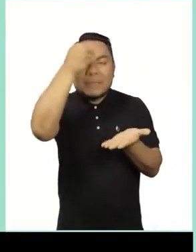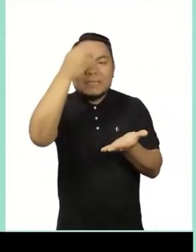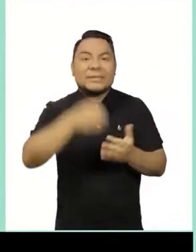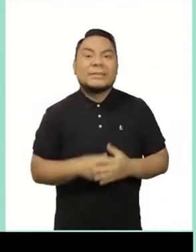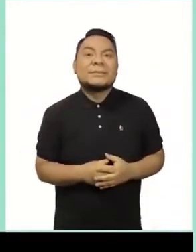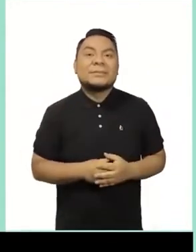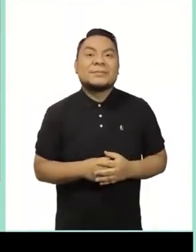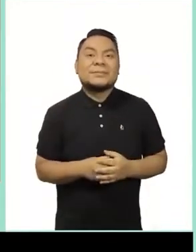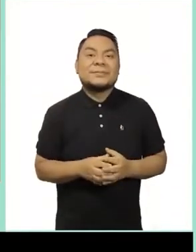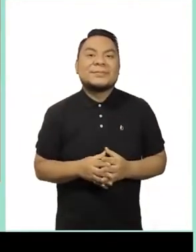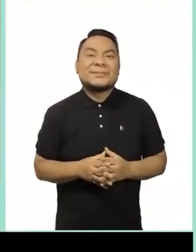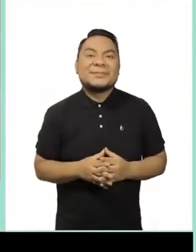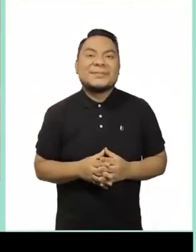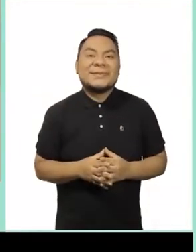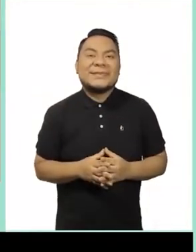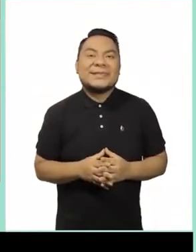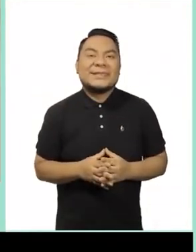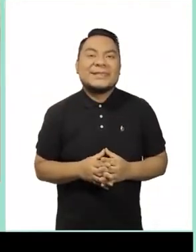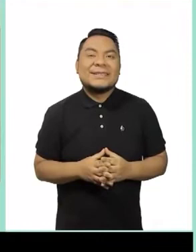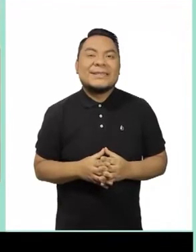aprender.